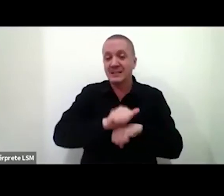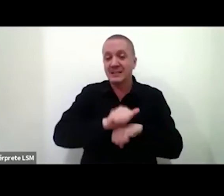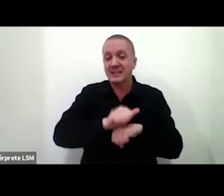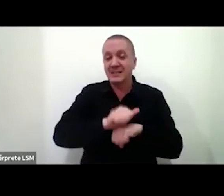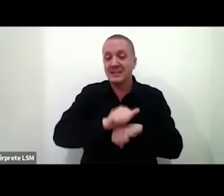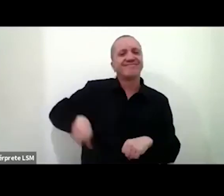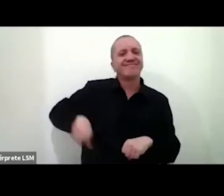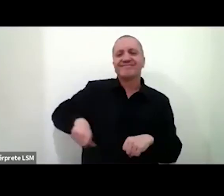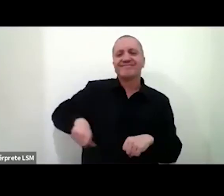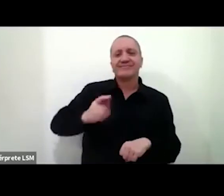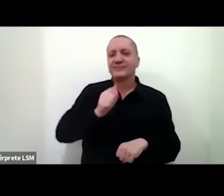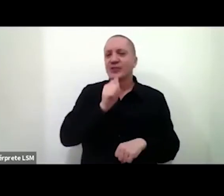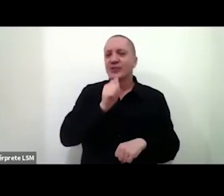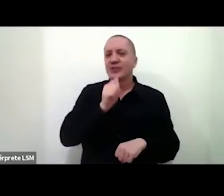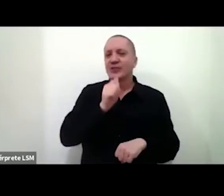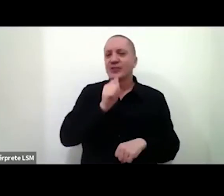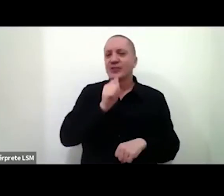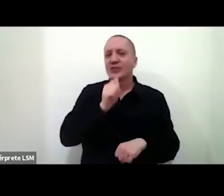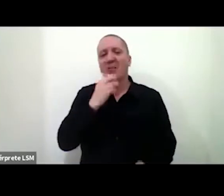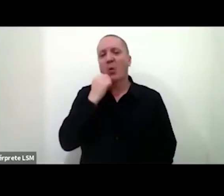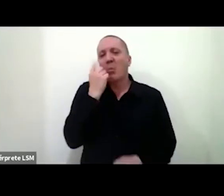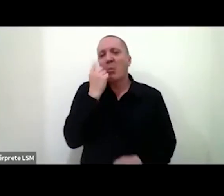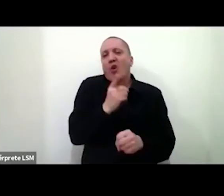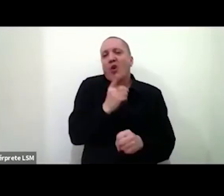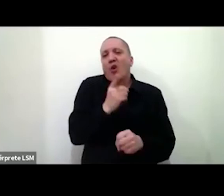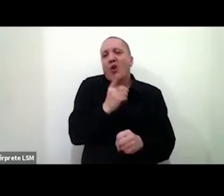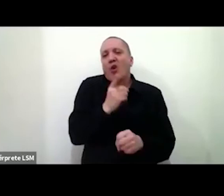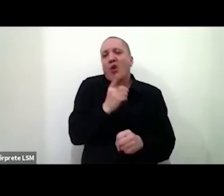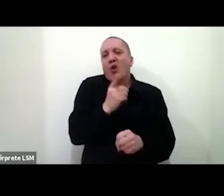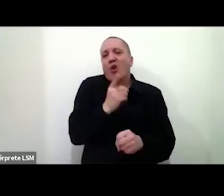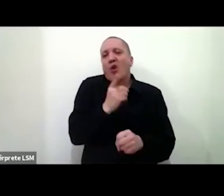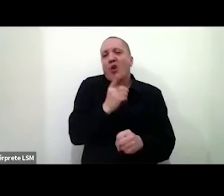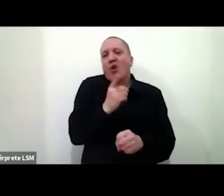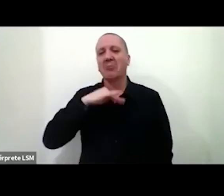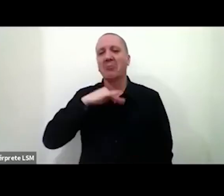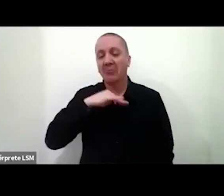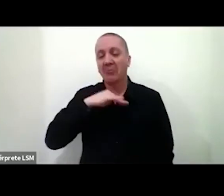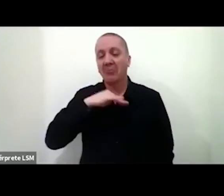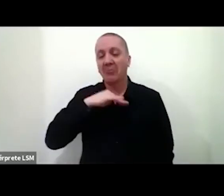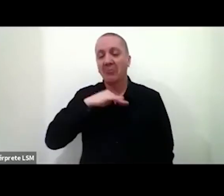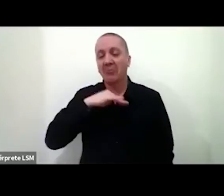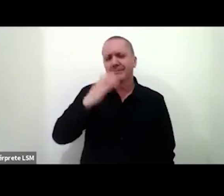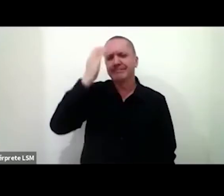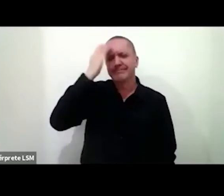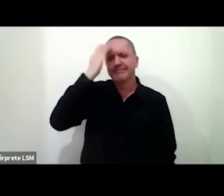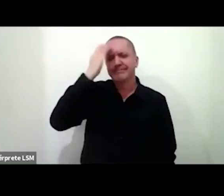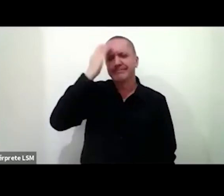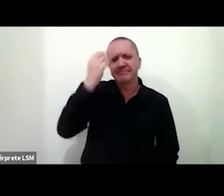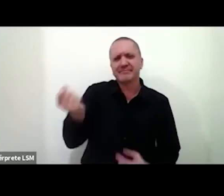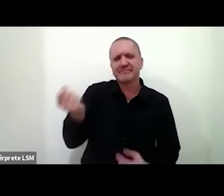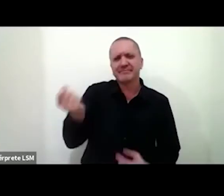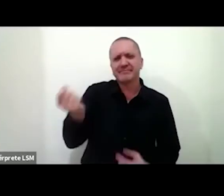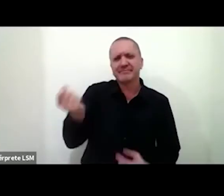se suspendieron los ingresos porque los reemplazaron sus propios patrones, jefes y jefas de hogar que hoy están en sus casas o porque todo